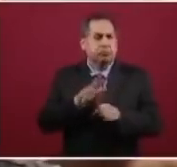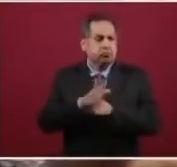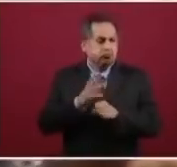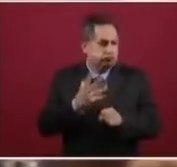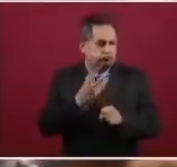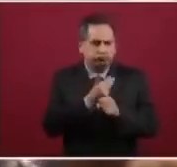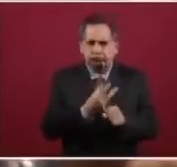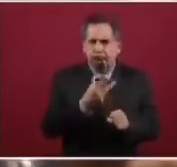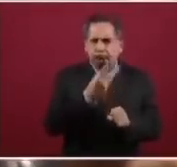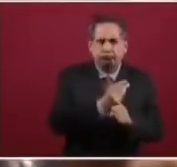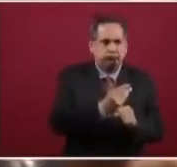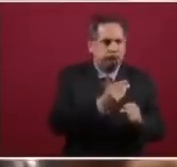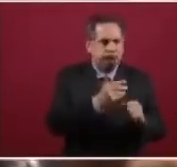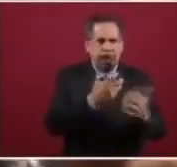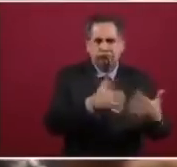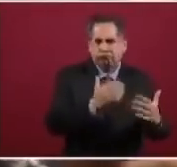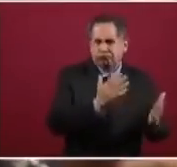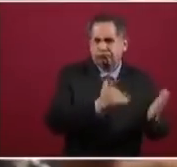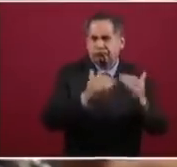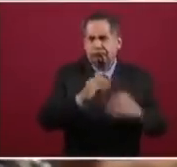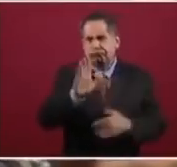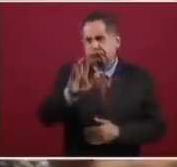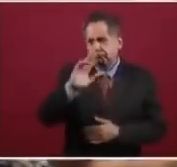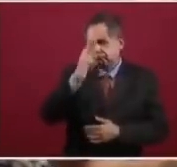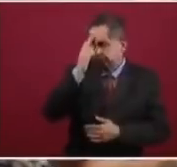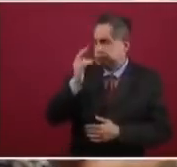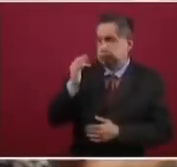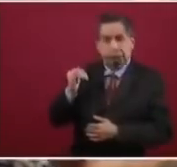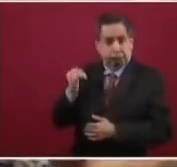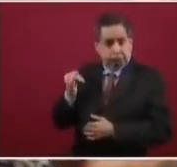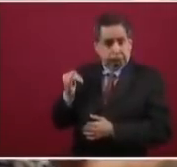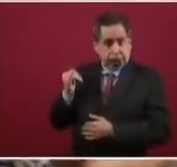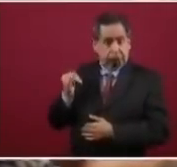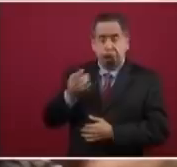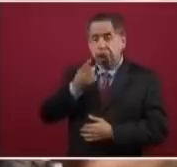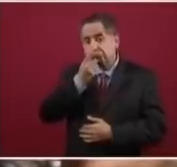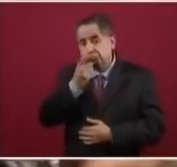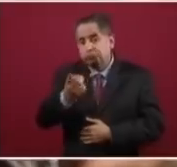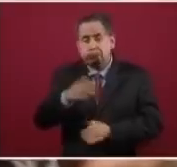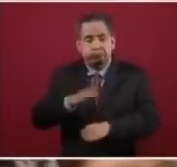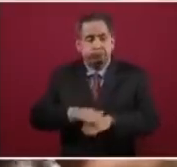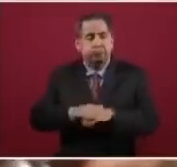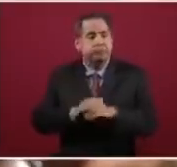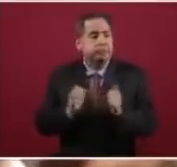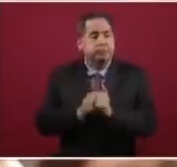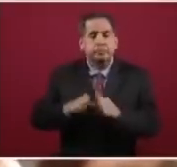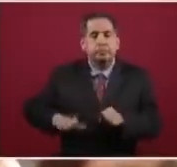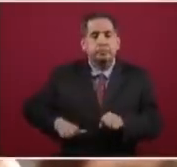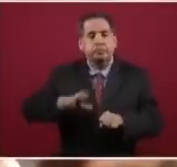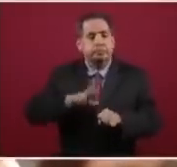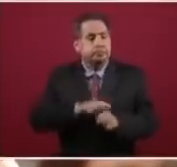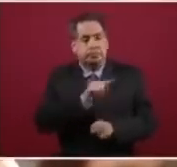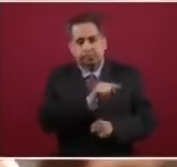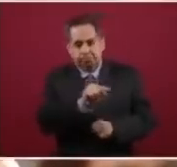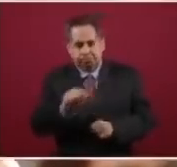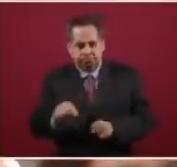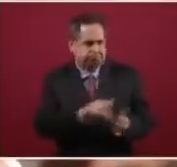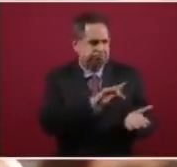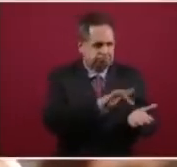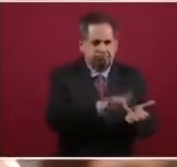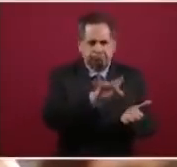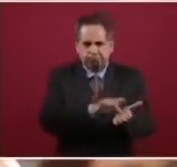megaproyectos en junio recordamos que se anunció que se estaba trabajando con los gobernadores para apoyar determinados